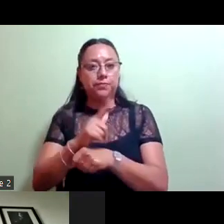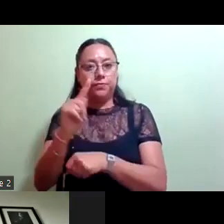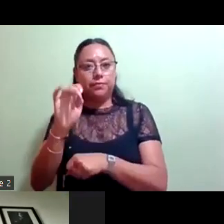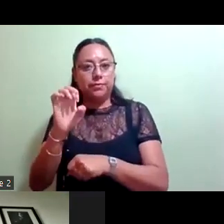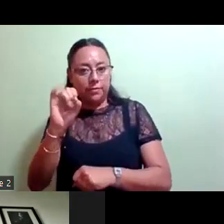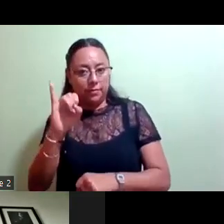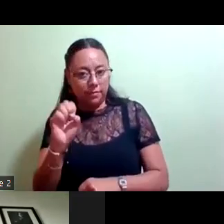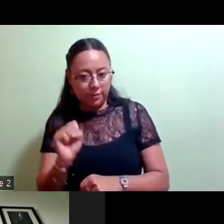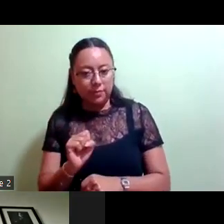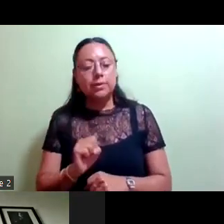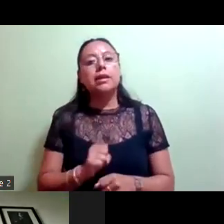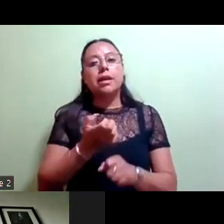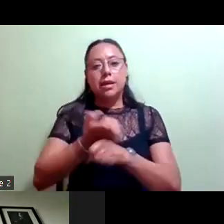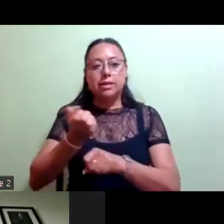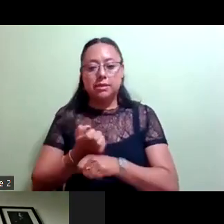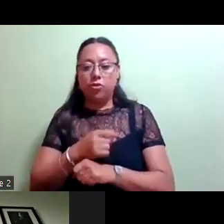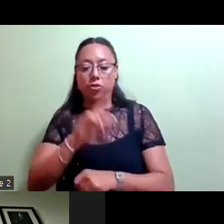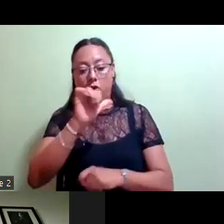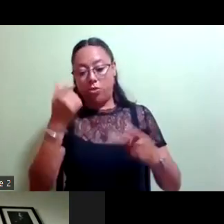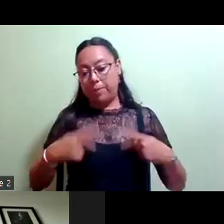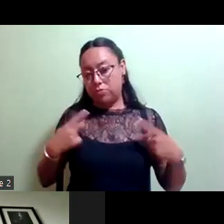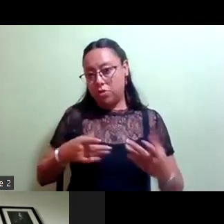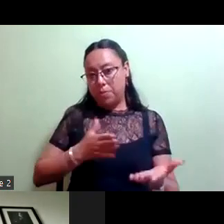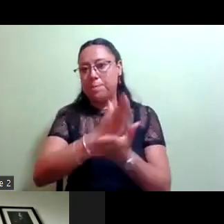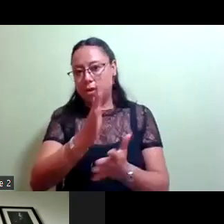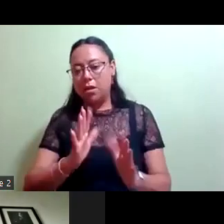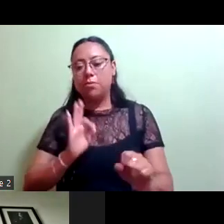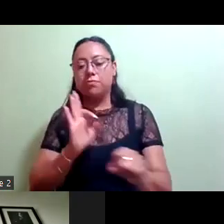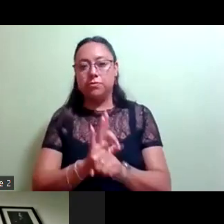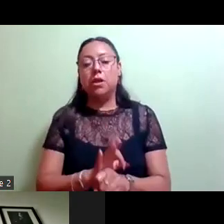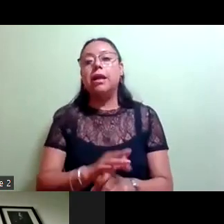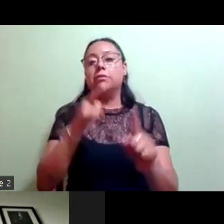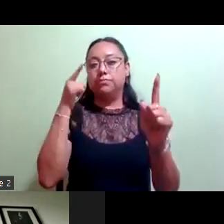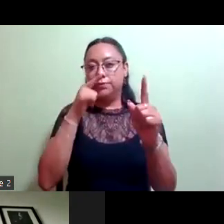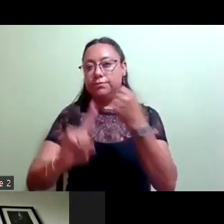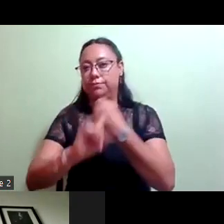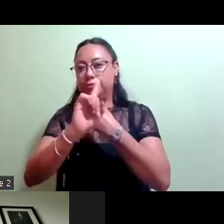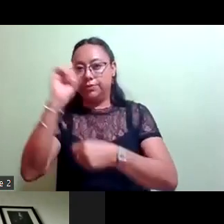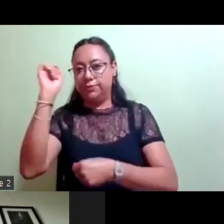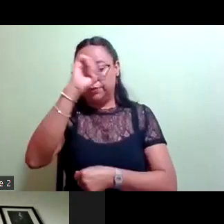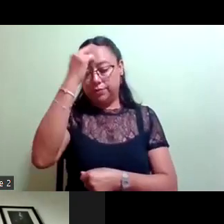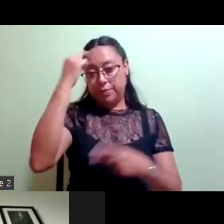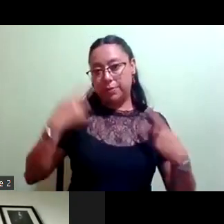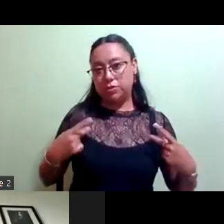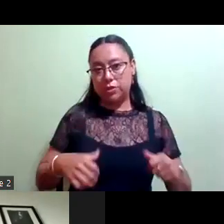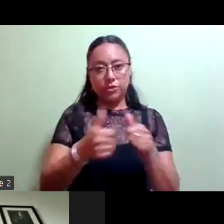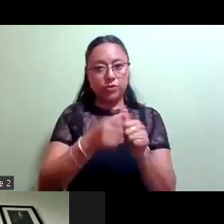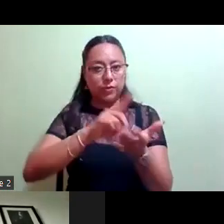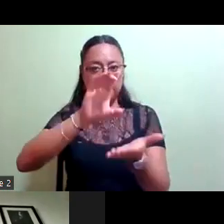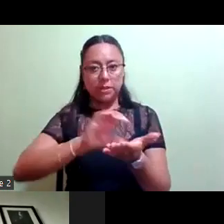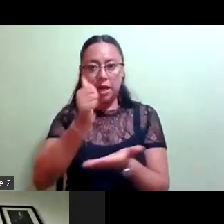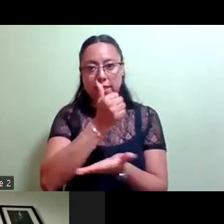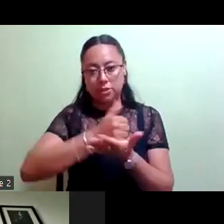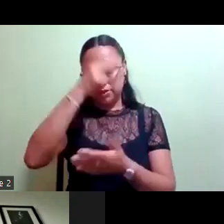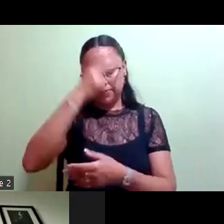de Interdicción, retos que impone el ejercicio de los derechos de las personas con discapacidad en la Ciudad de México.